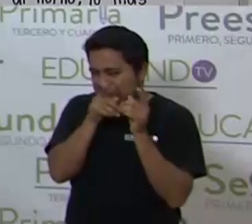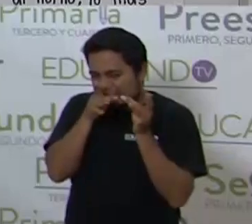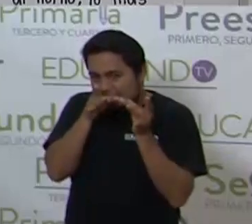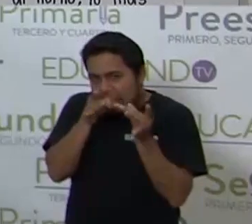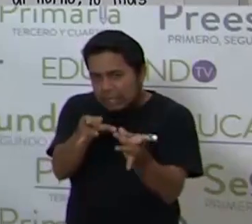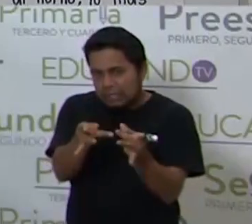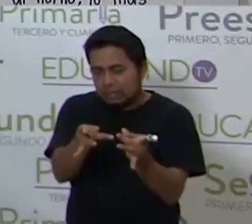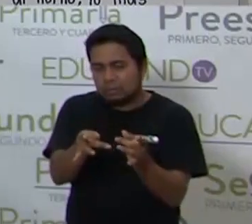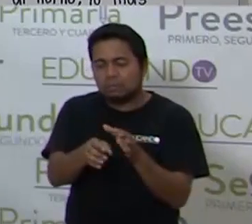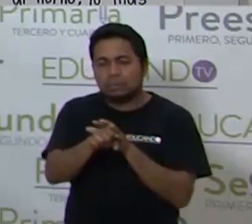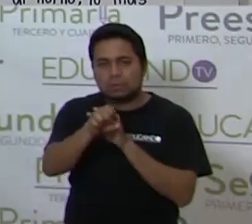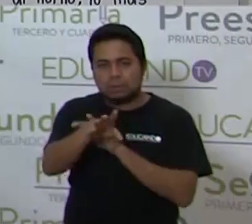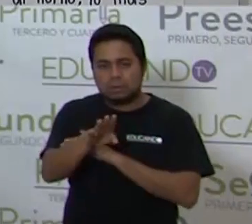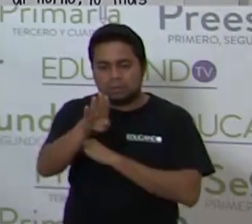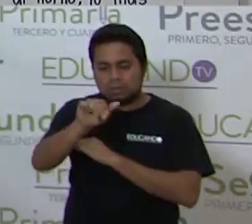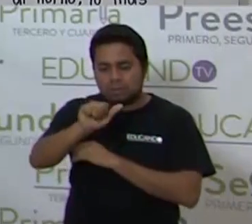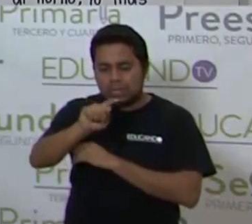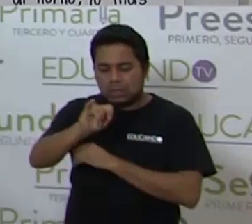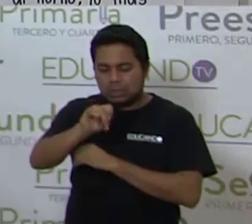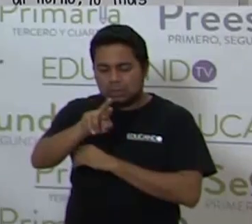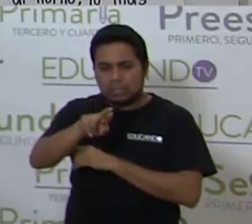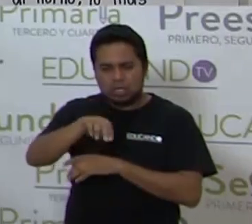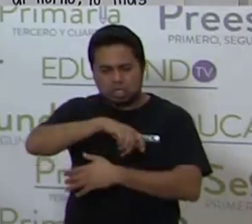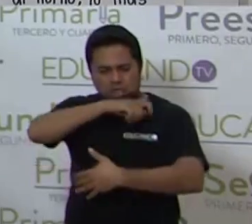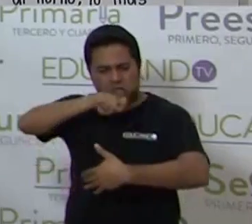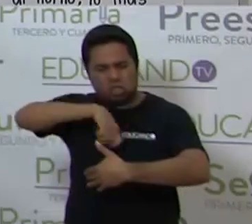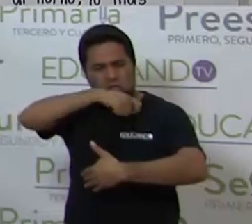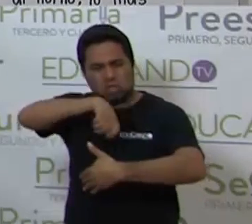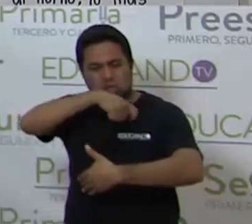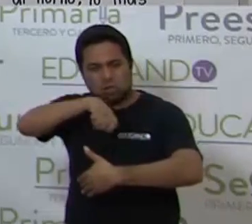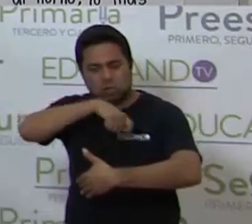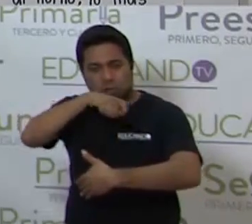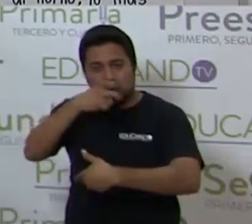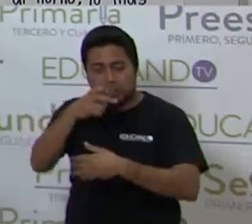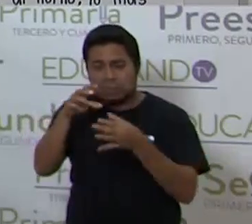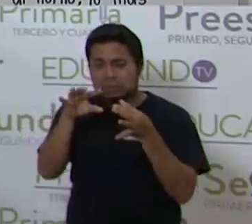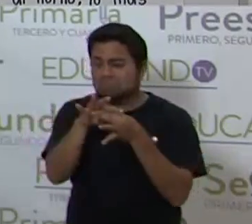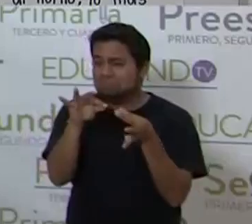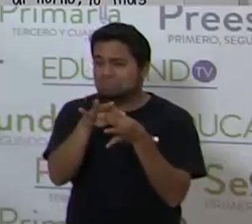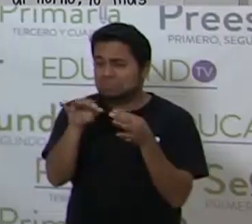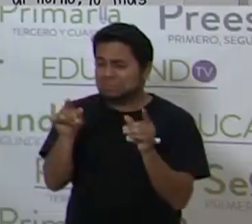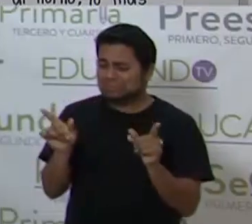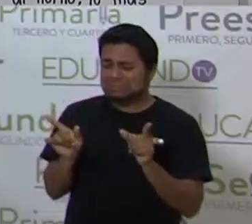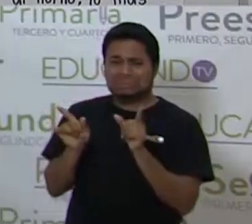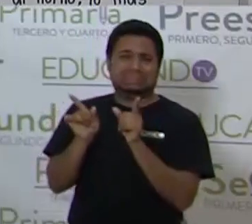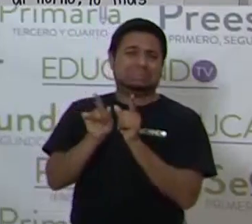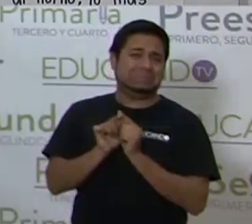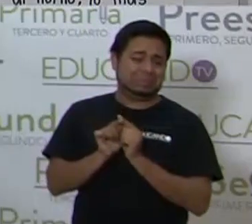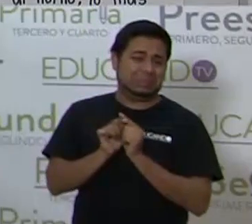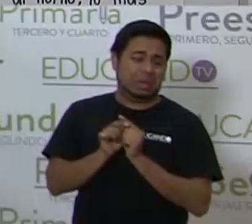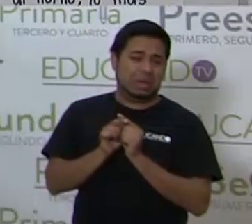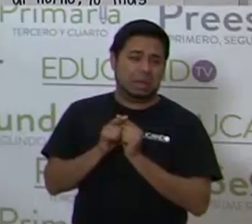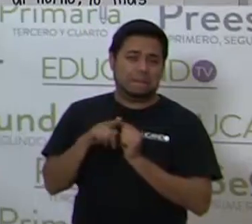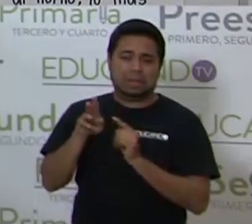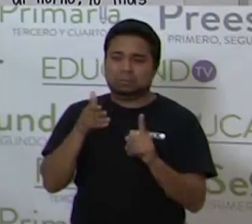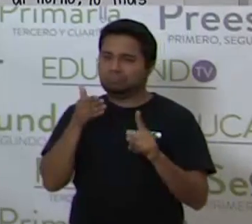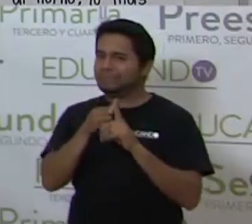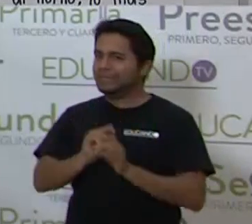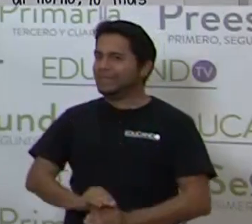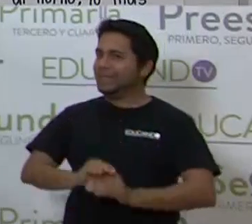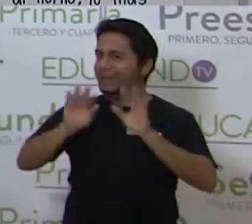ejemplo, batir todo bien. Es una instrucción sumamente corta, pero sumamente